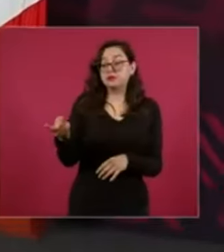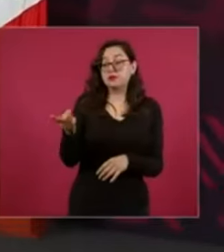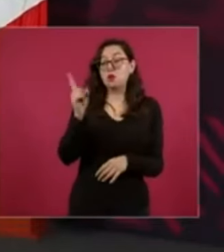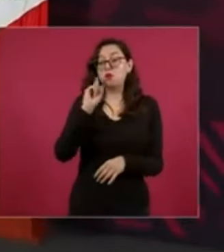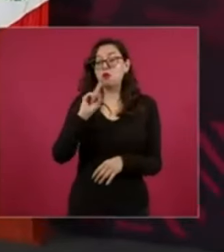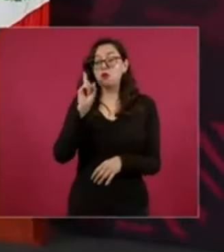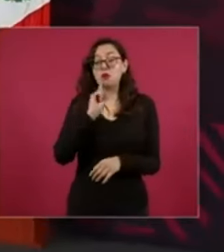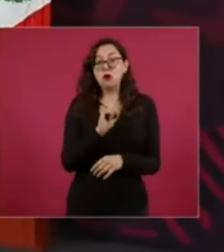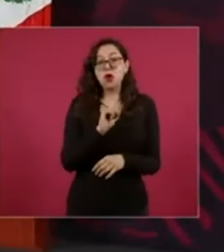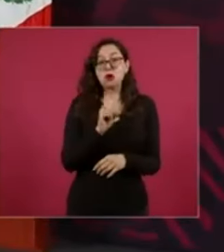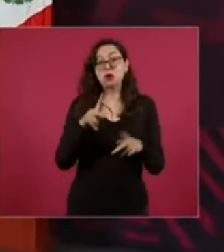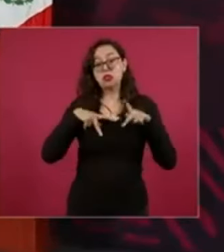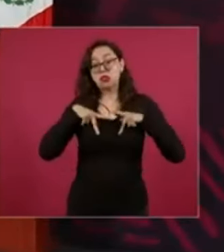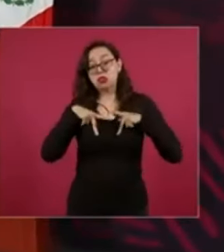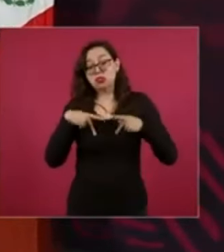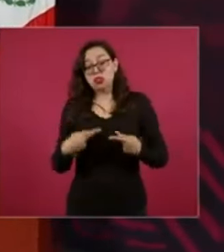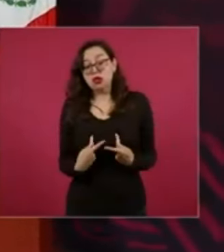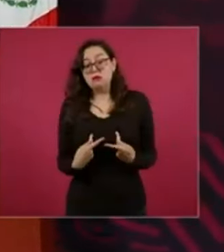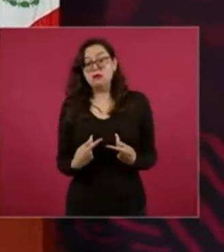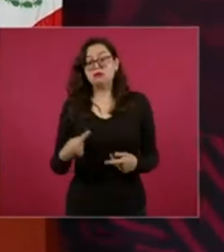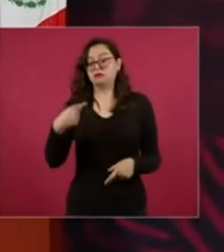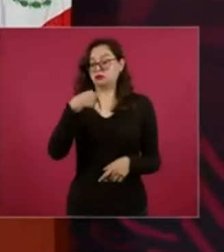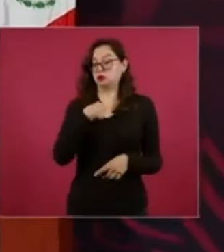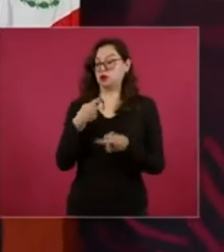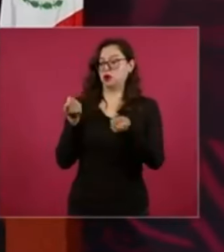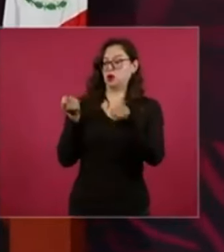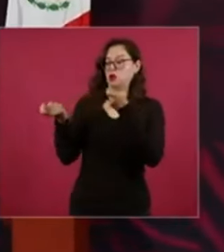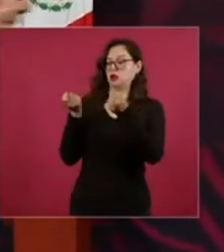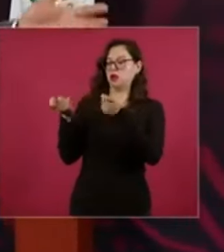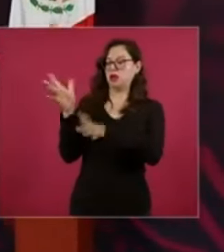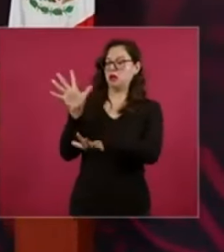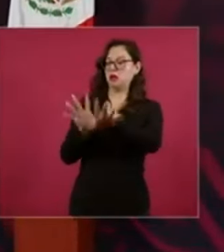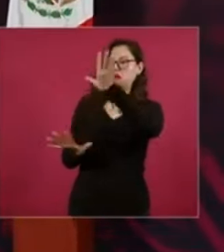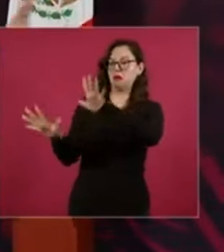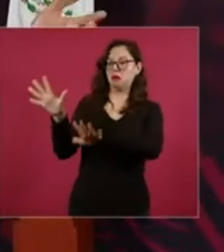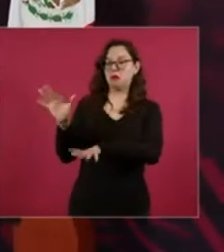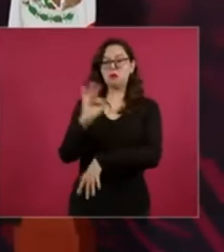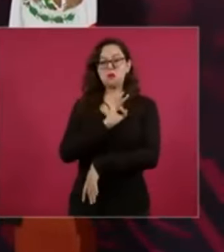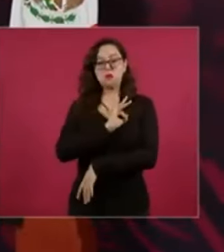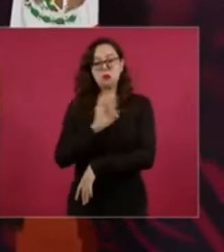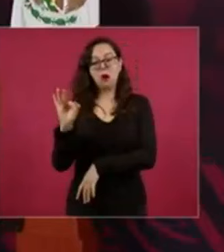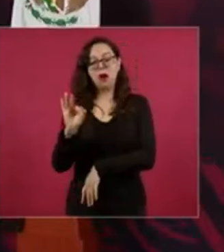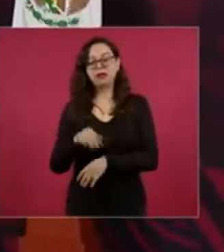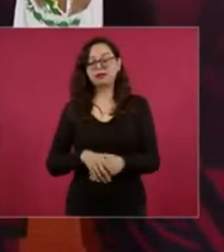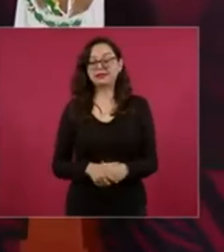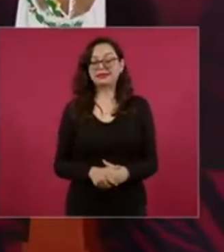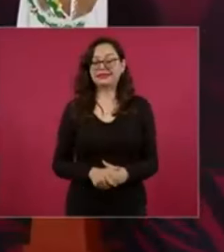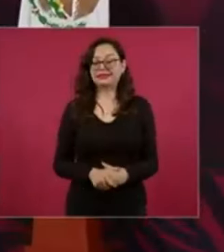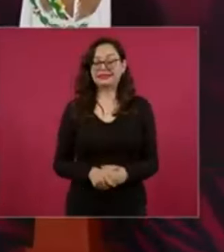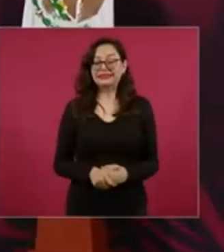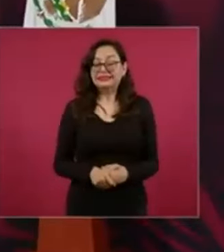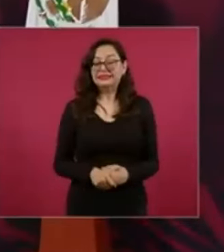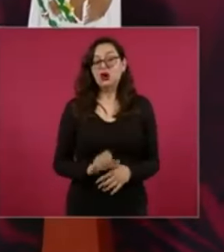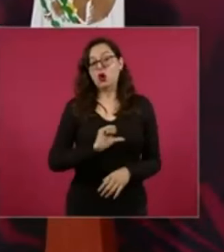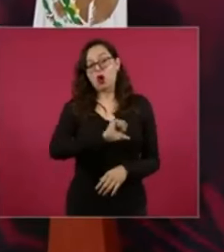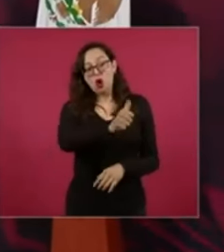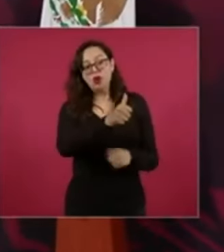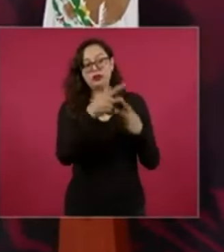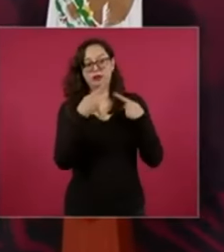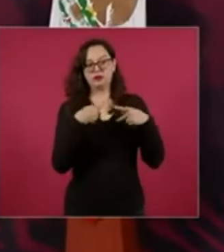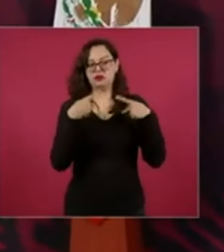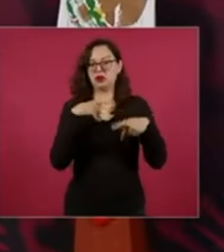a la manipulación s que van a